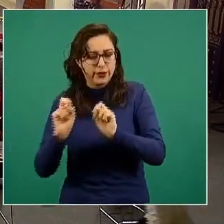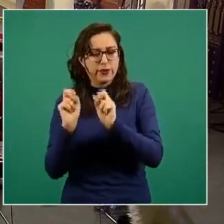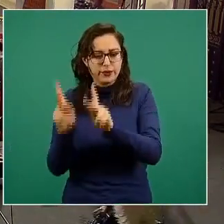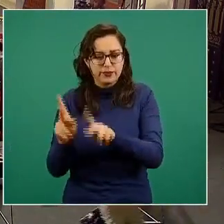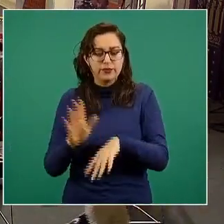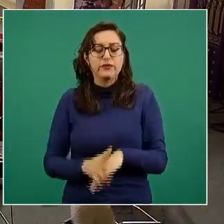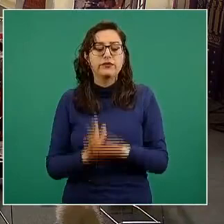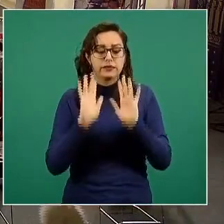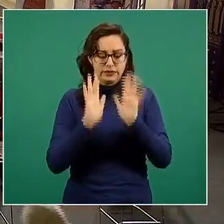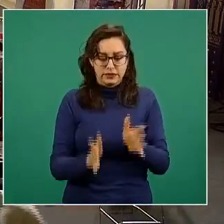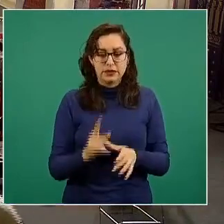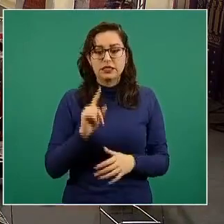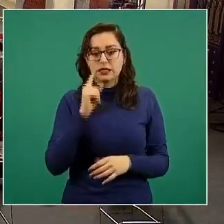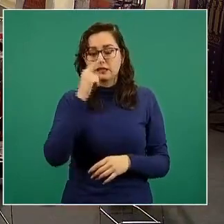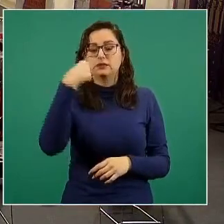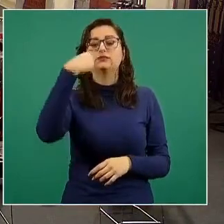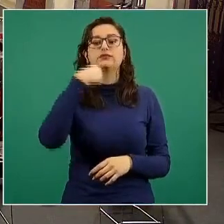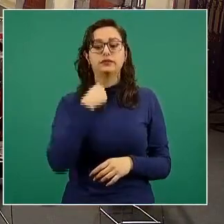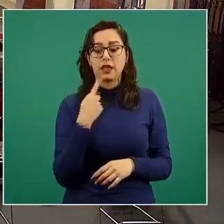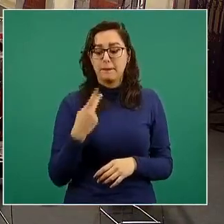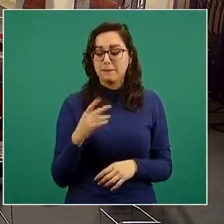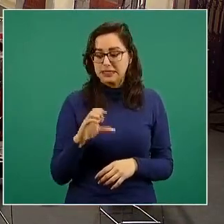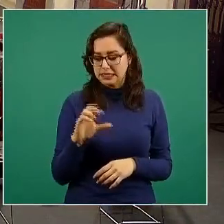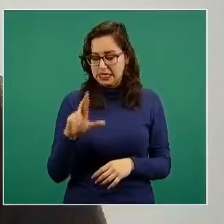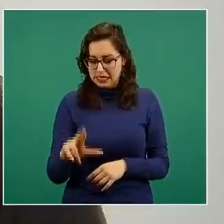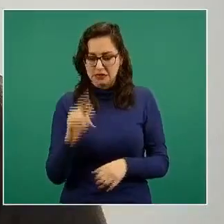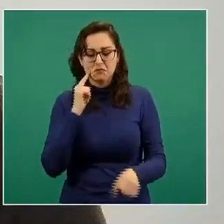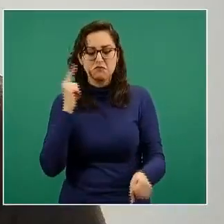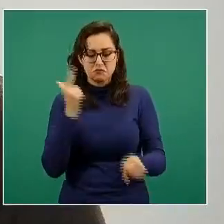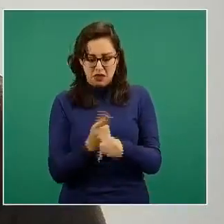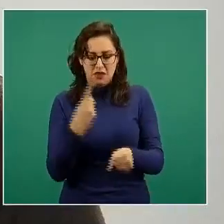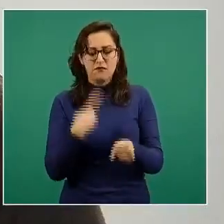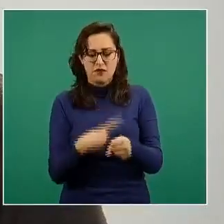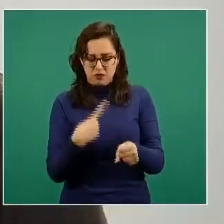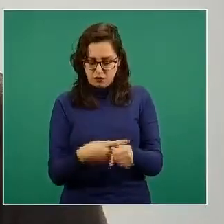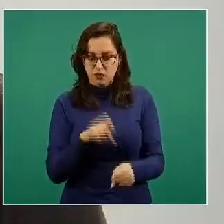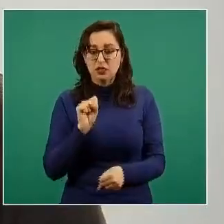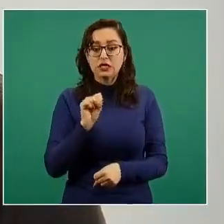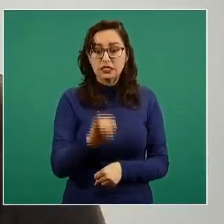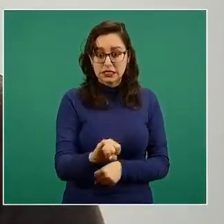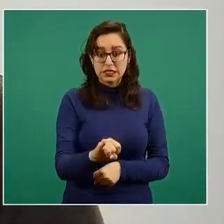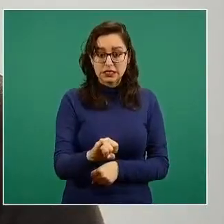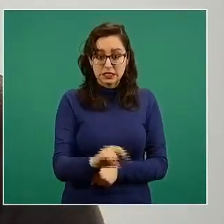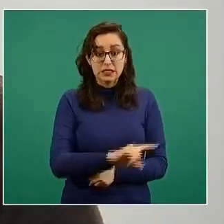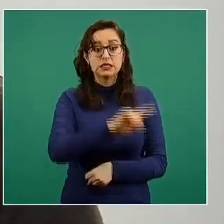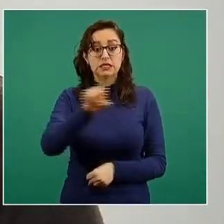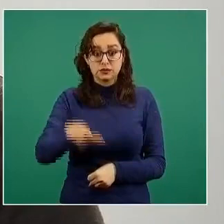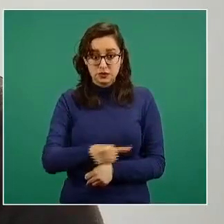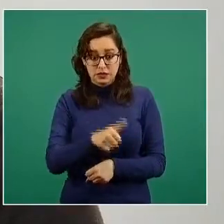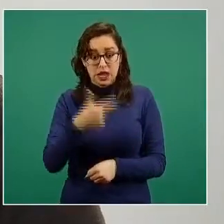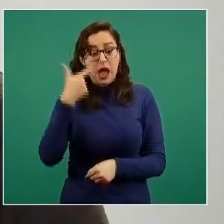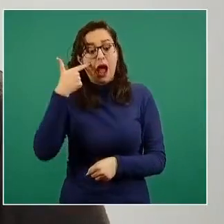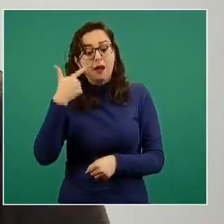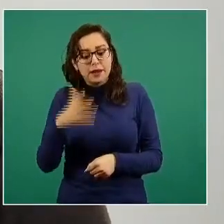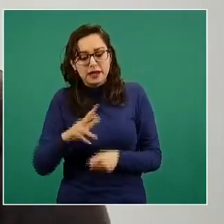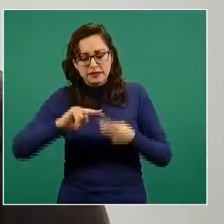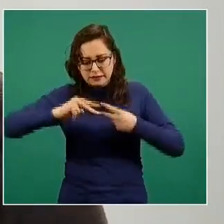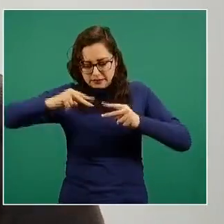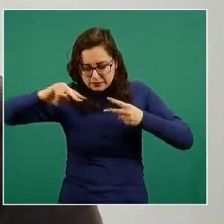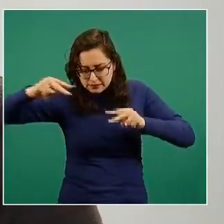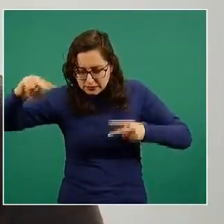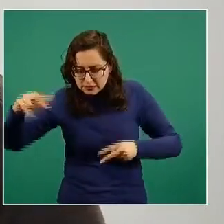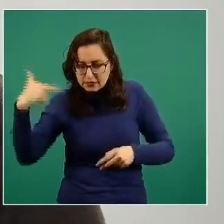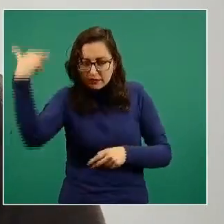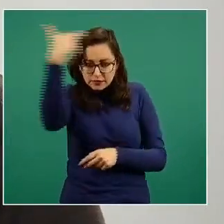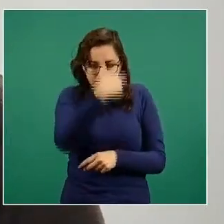prueba COVID-19, es decir, por PCR, y que lógicamente el siguiente paso era realizar la secuenciación. En el